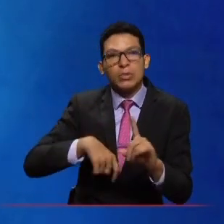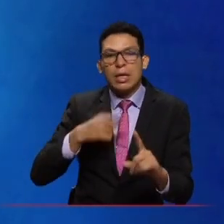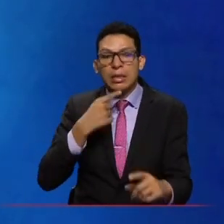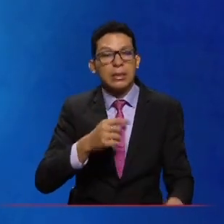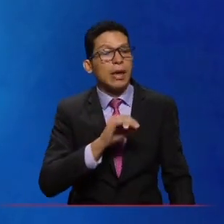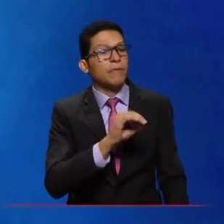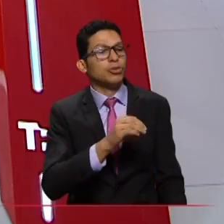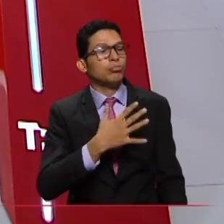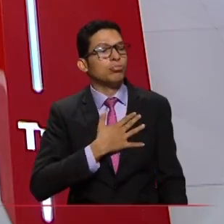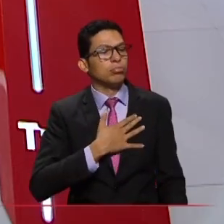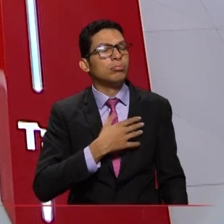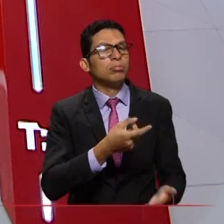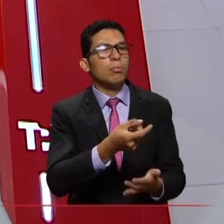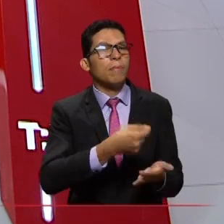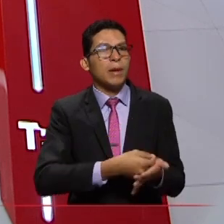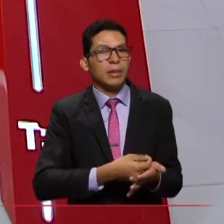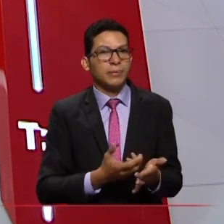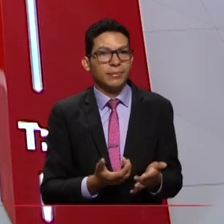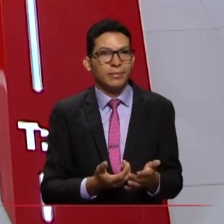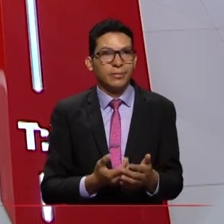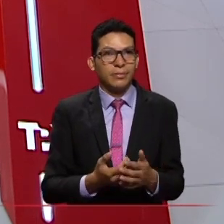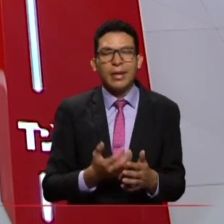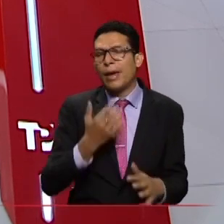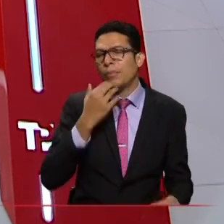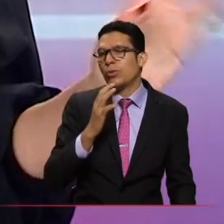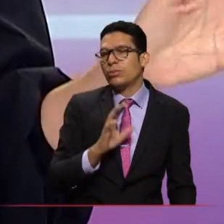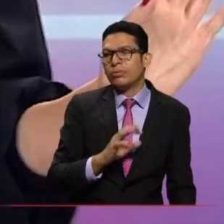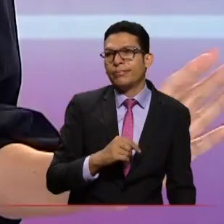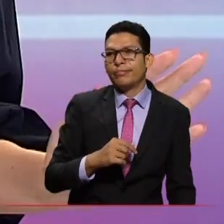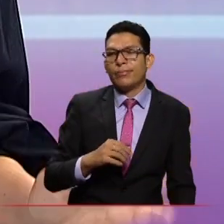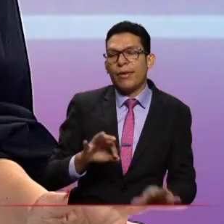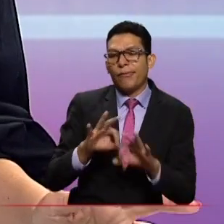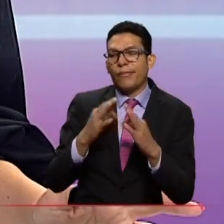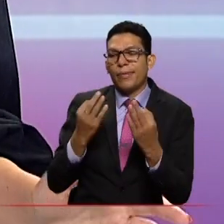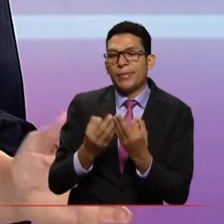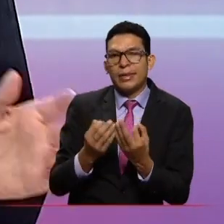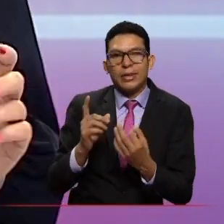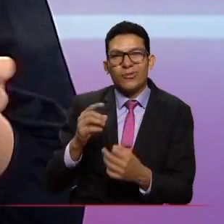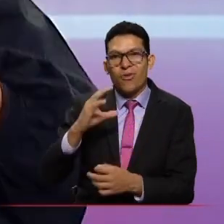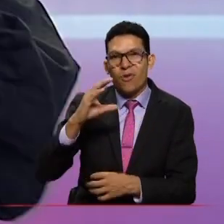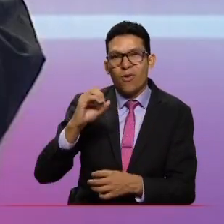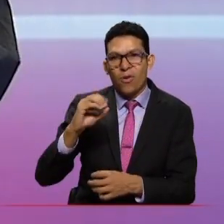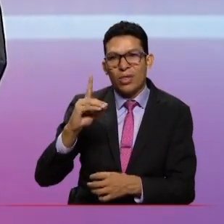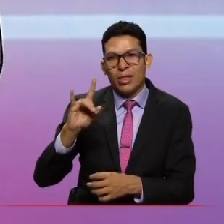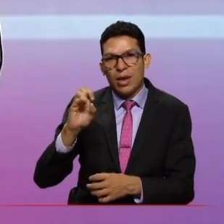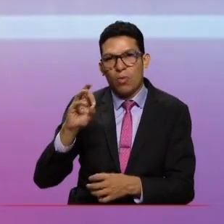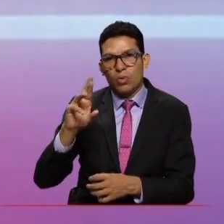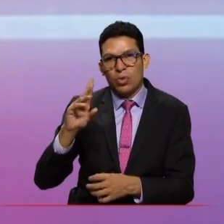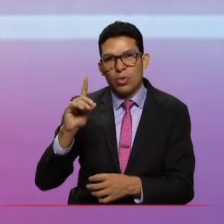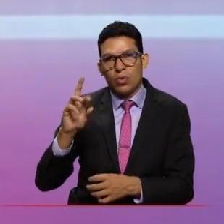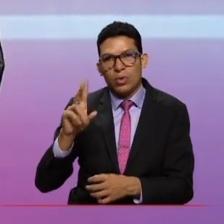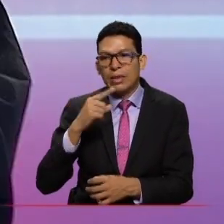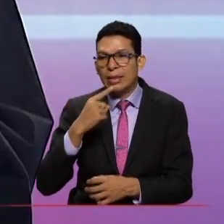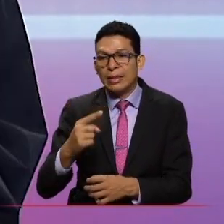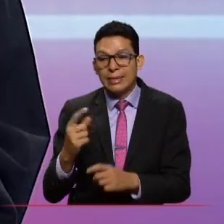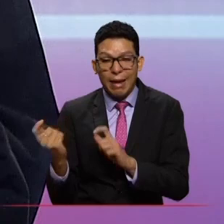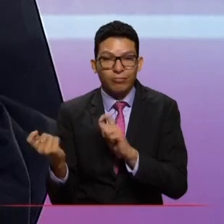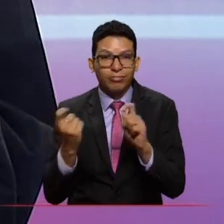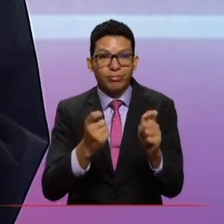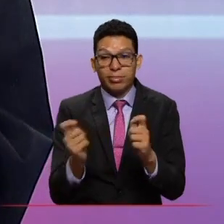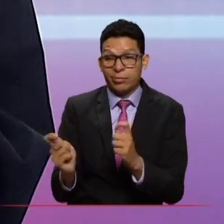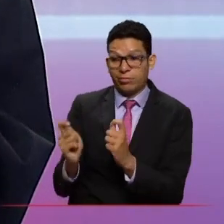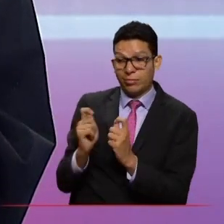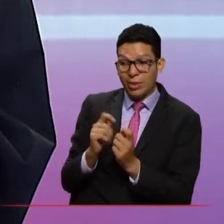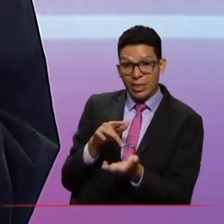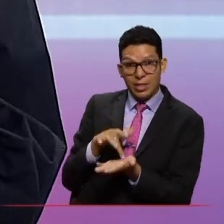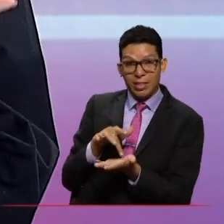parte en la sucesión. Si yo no fui codeudora de mi, no sé, de mi familiar, y resulta que me dicen, vea, le heredo estas deuditas, ¿yo